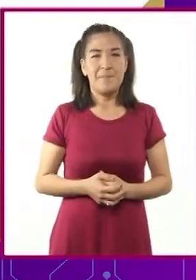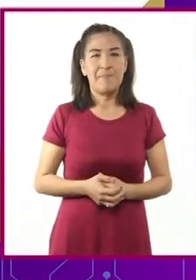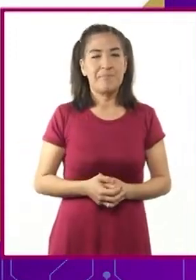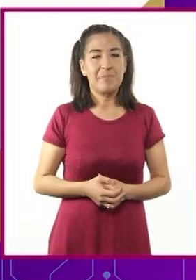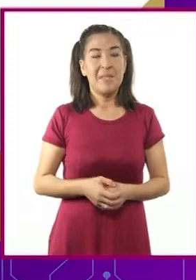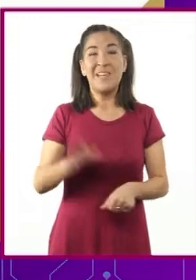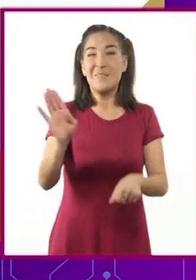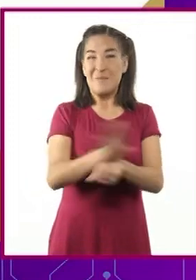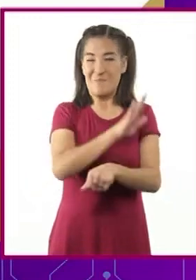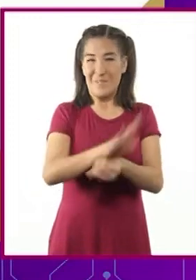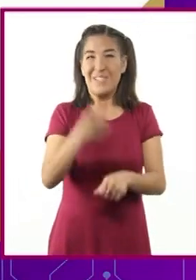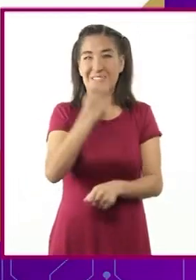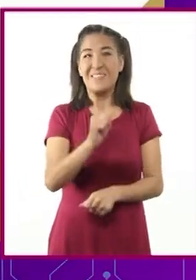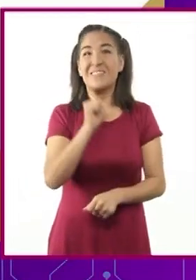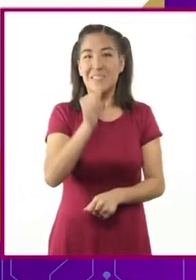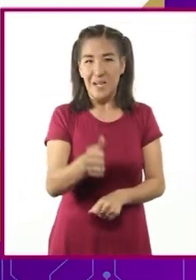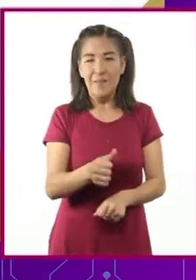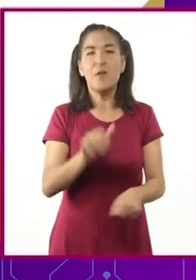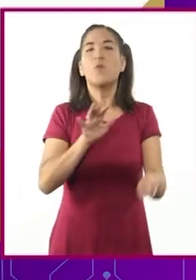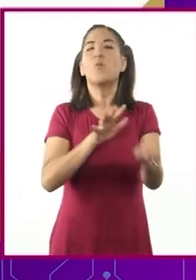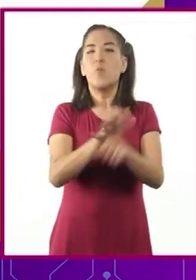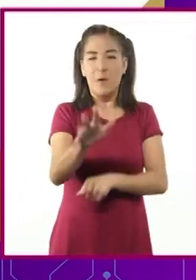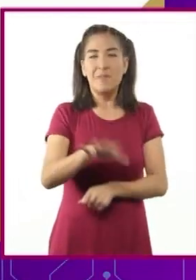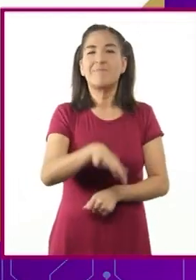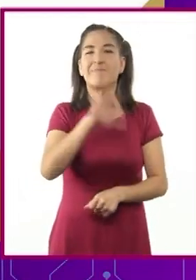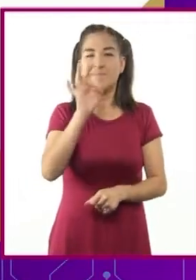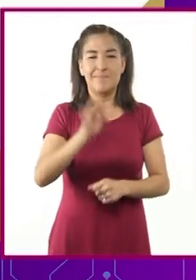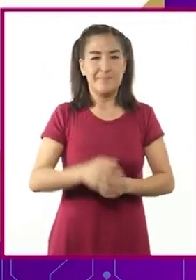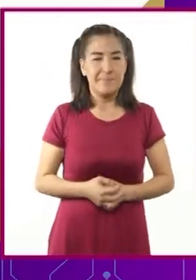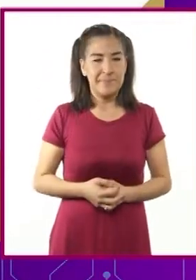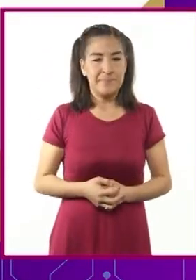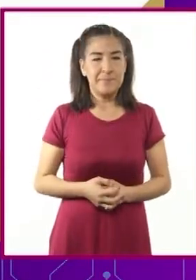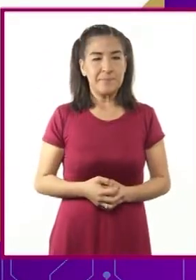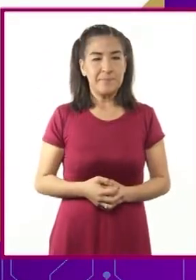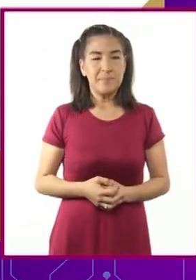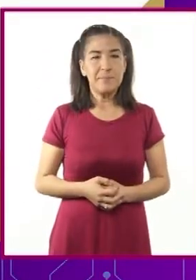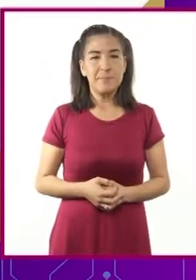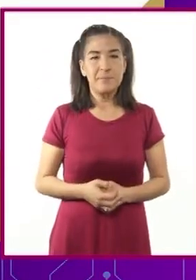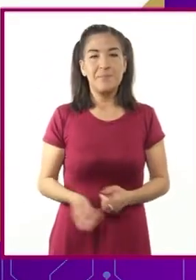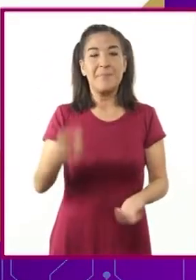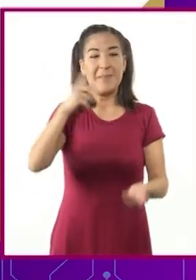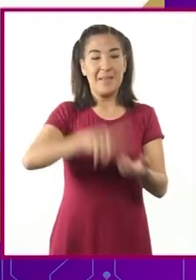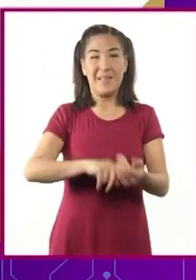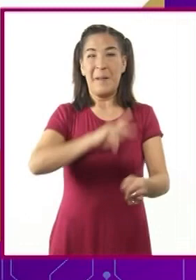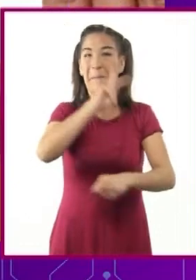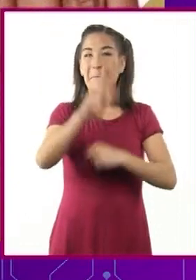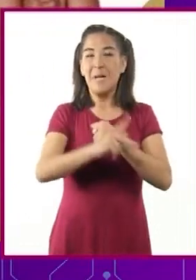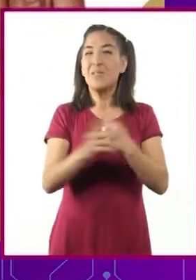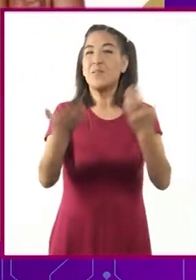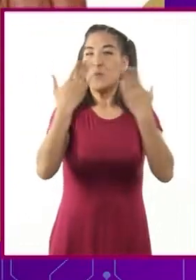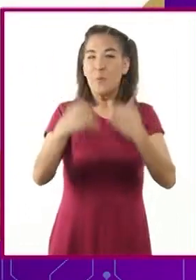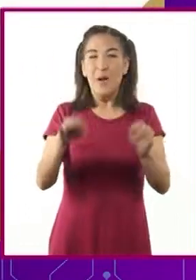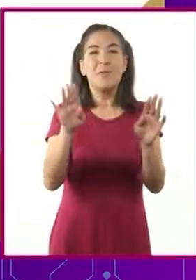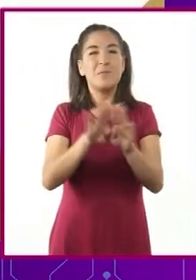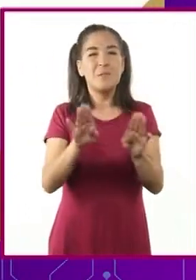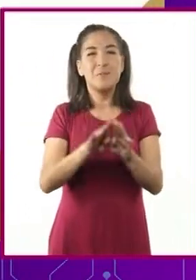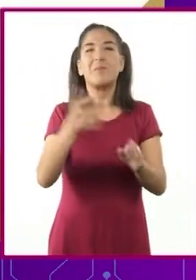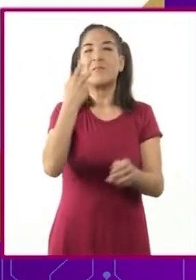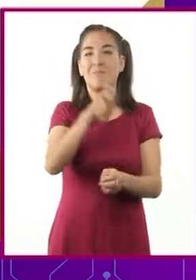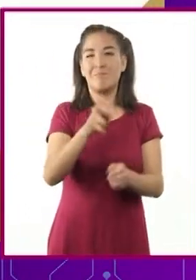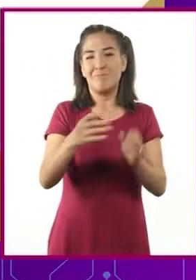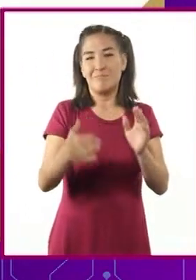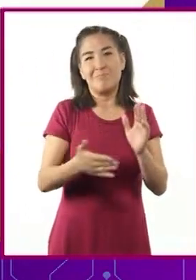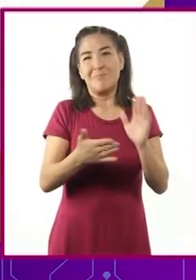Dentro de las desventajas, encontramos que en los países subdesarrollados, muchas